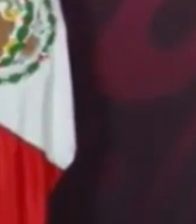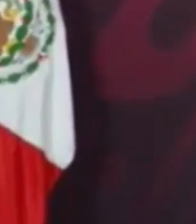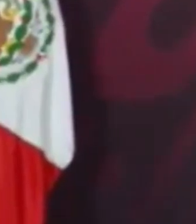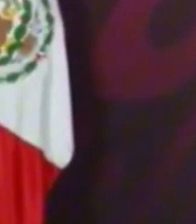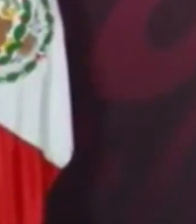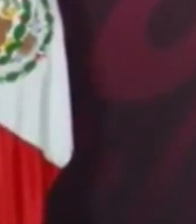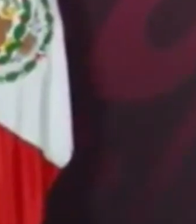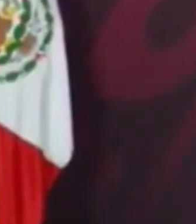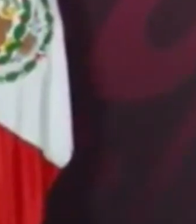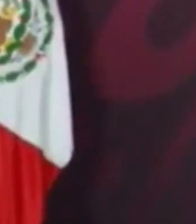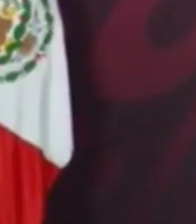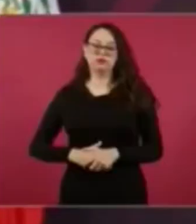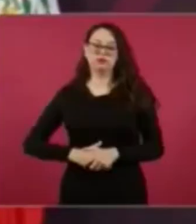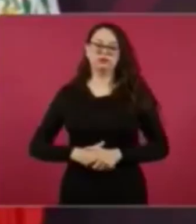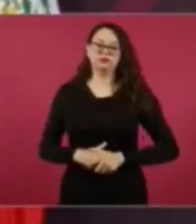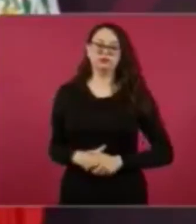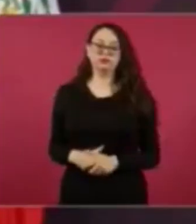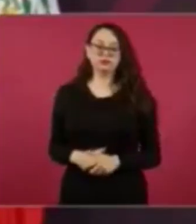autoridades.